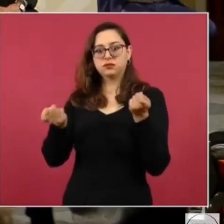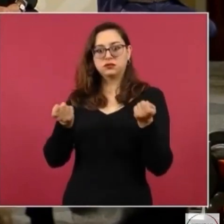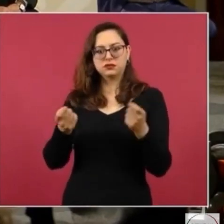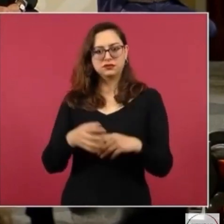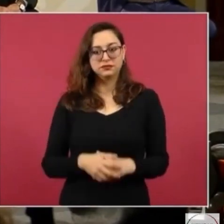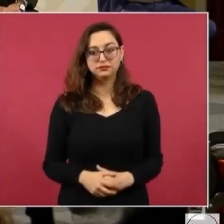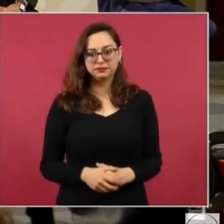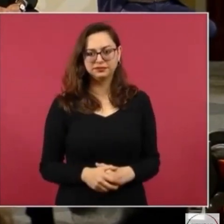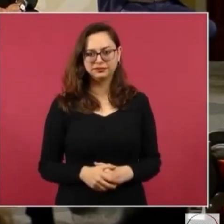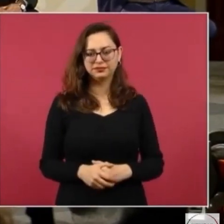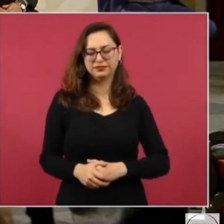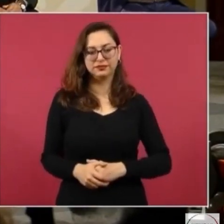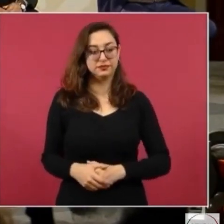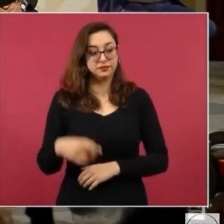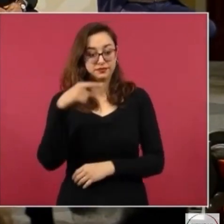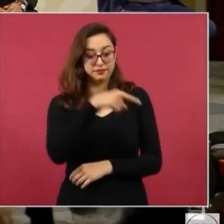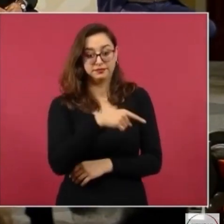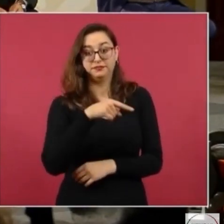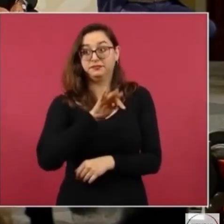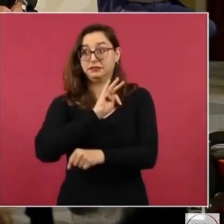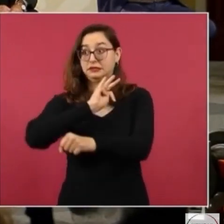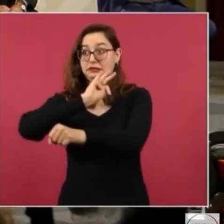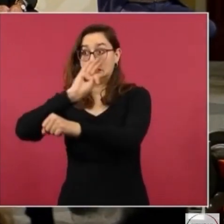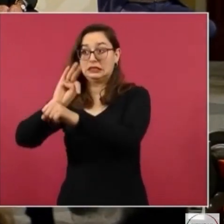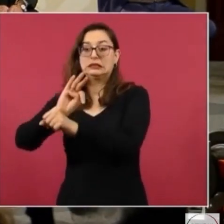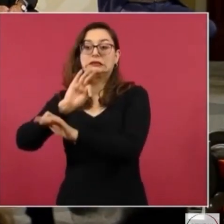Krause. Y de ahí viene Sheridan.